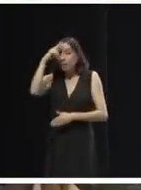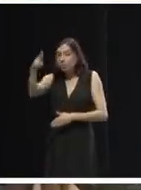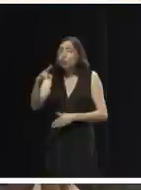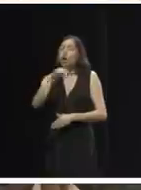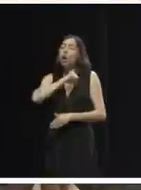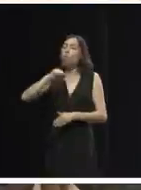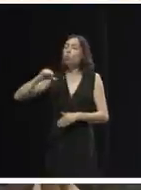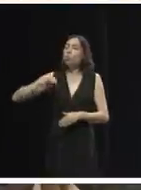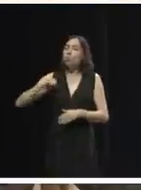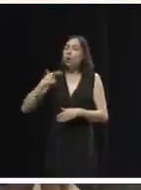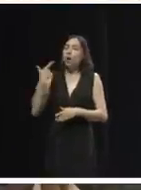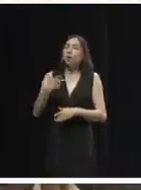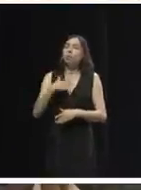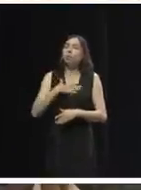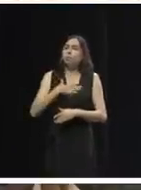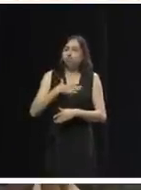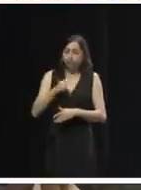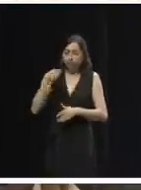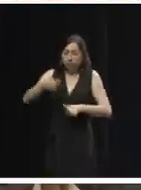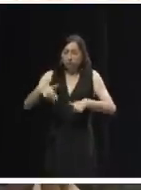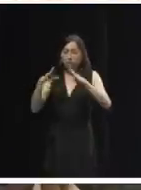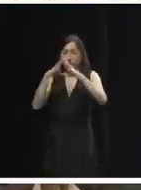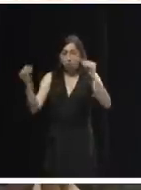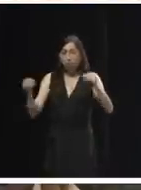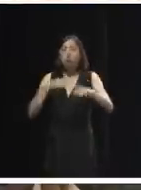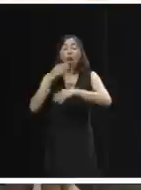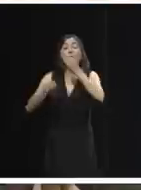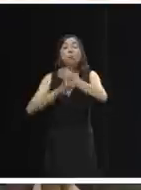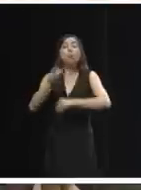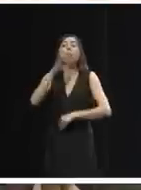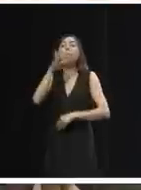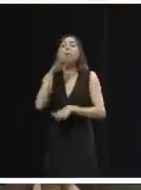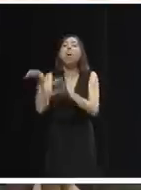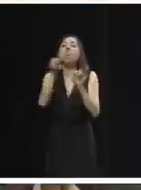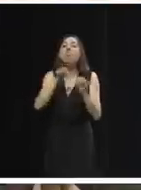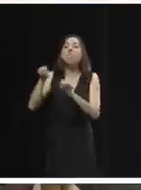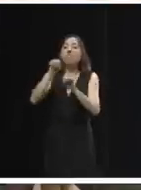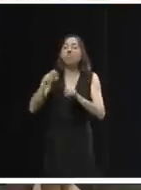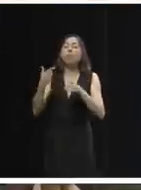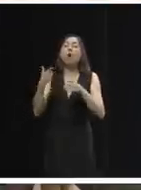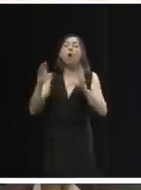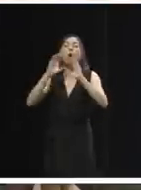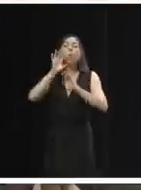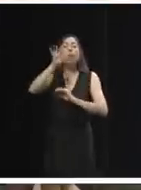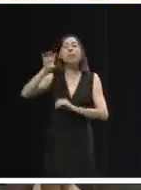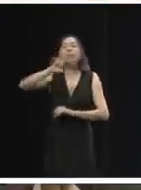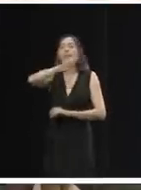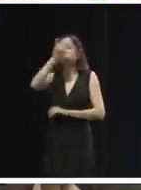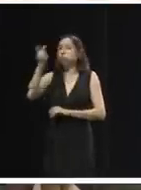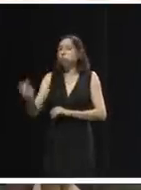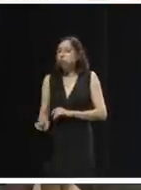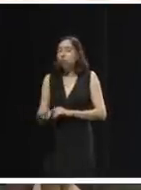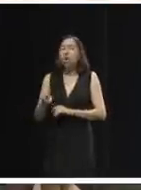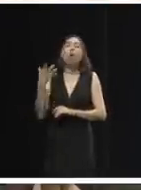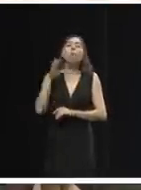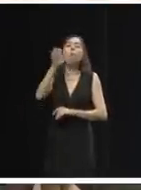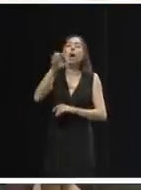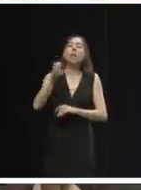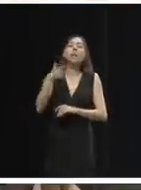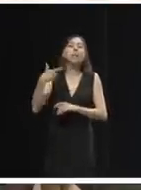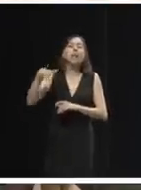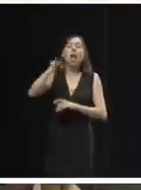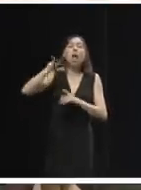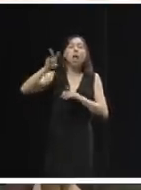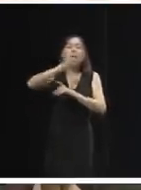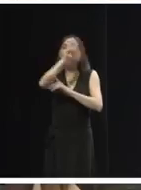soberanía andaluzas, lo hacemos porque defendemos un país plural, un país plurinacional, diverso,